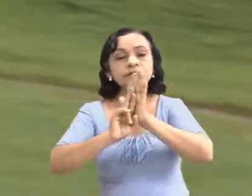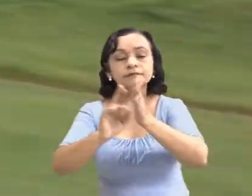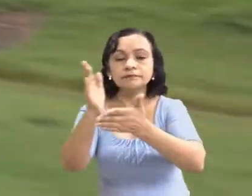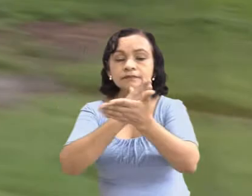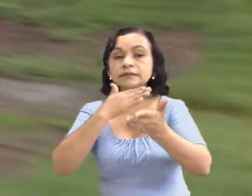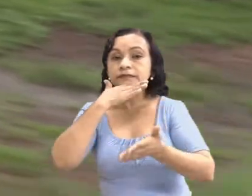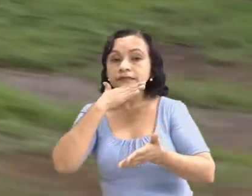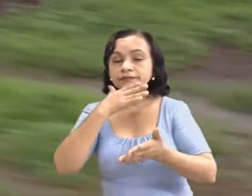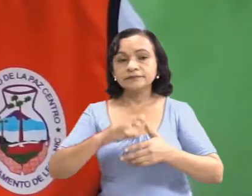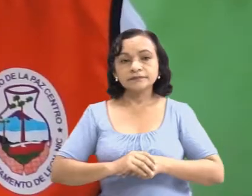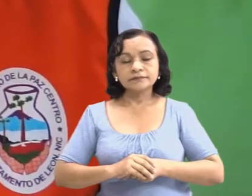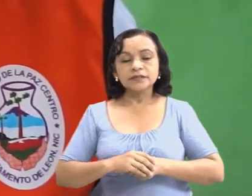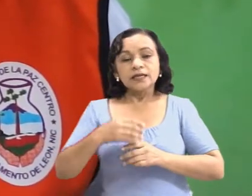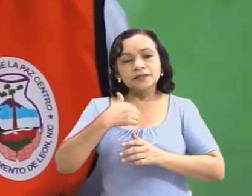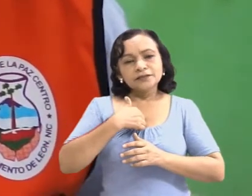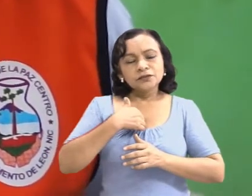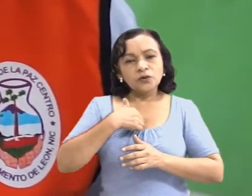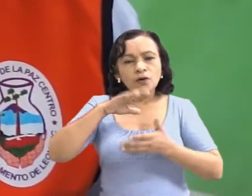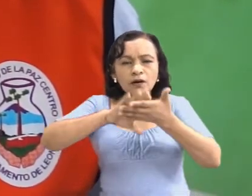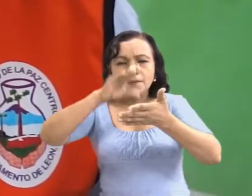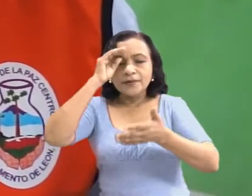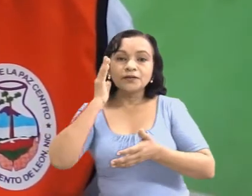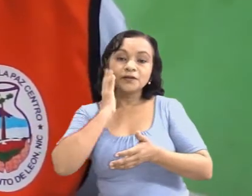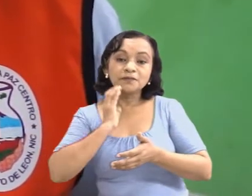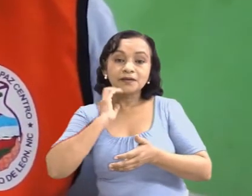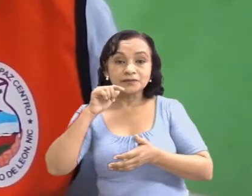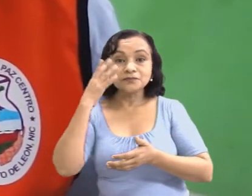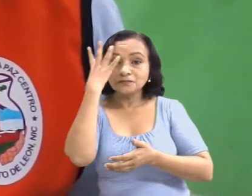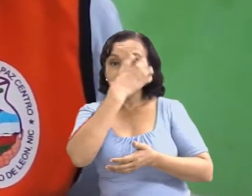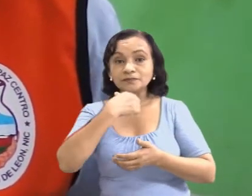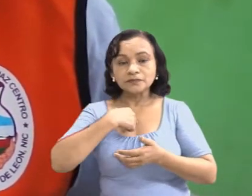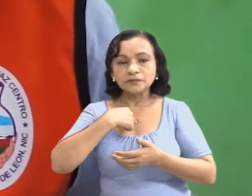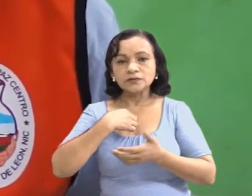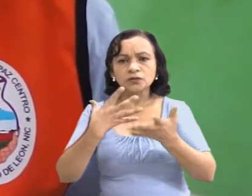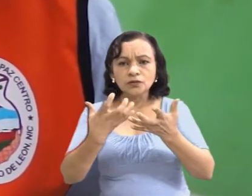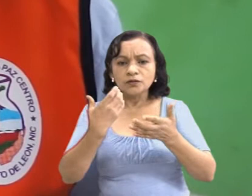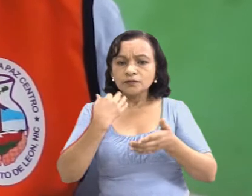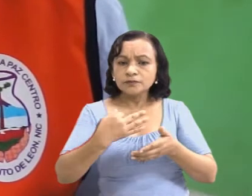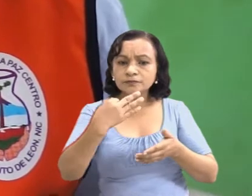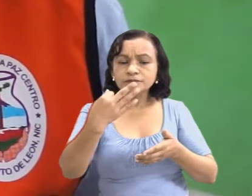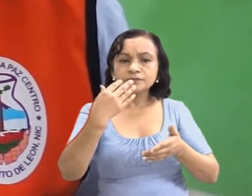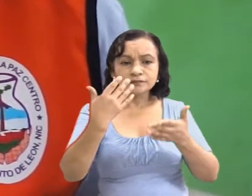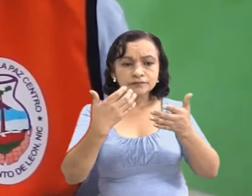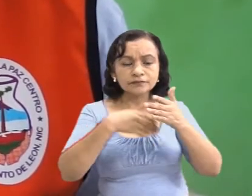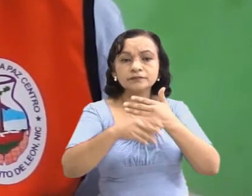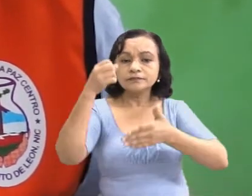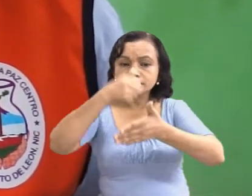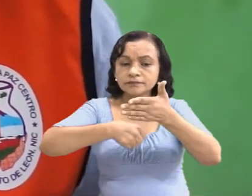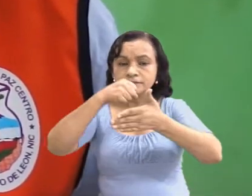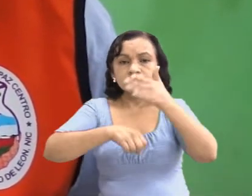en situaciones de emergencia. Me llevo una experiencia muy bonita hoy, de que llevo un reto